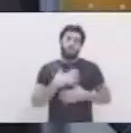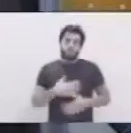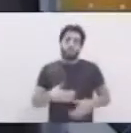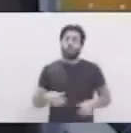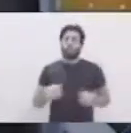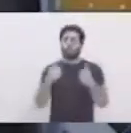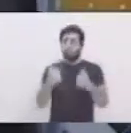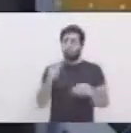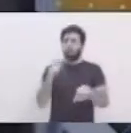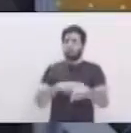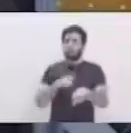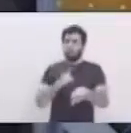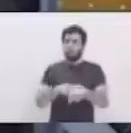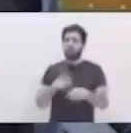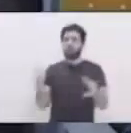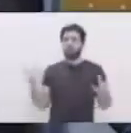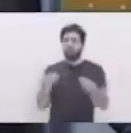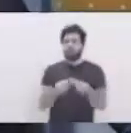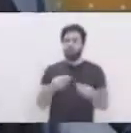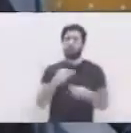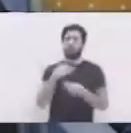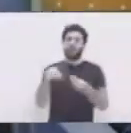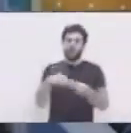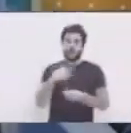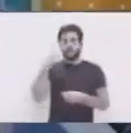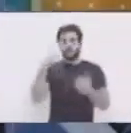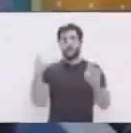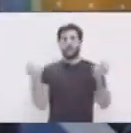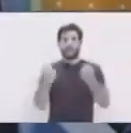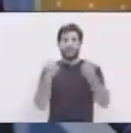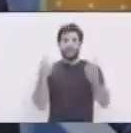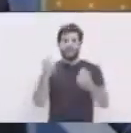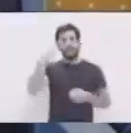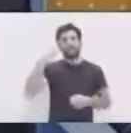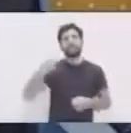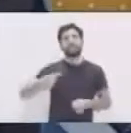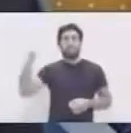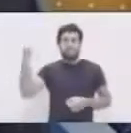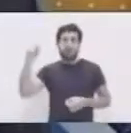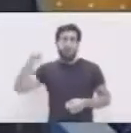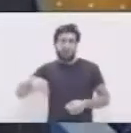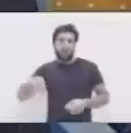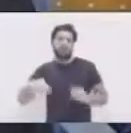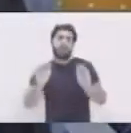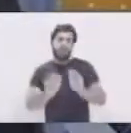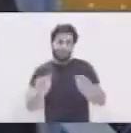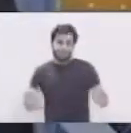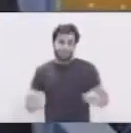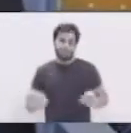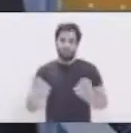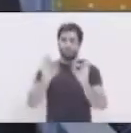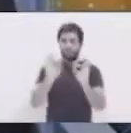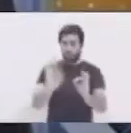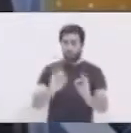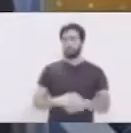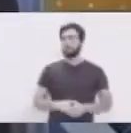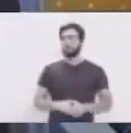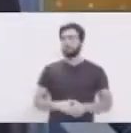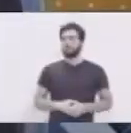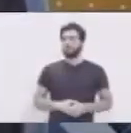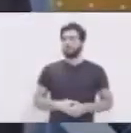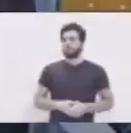rato en familia. Y celebrar el Día del Niño. Así es. Ahora vamos a recortar